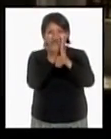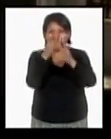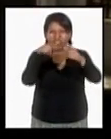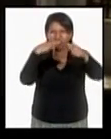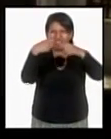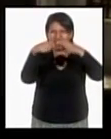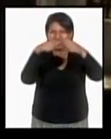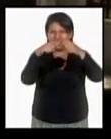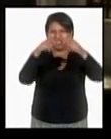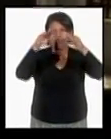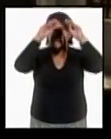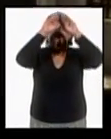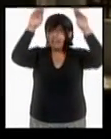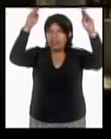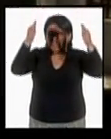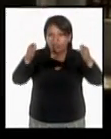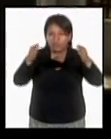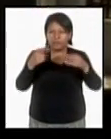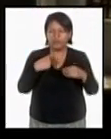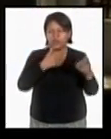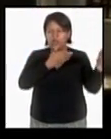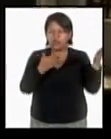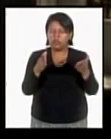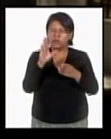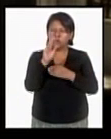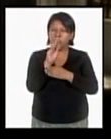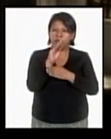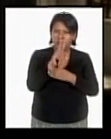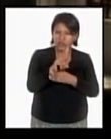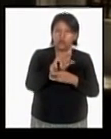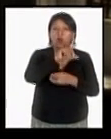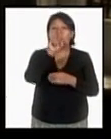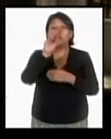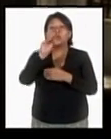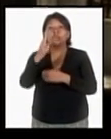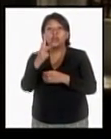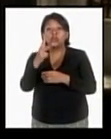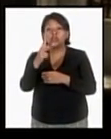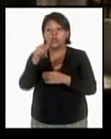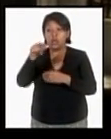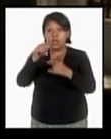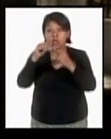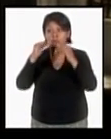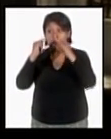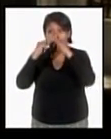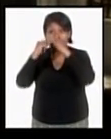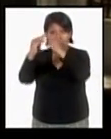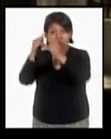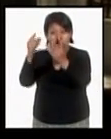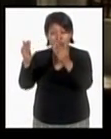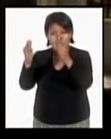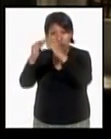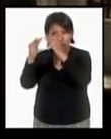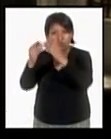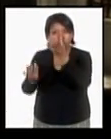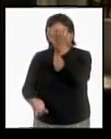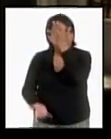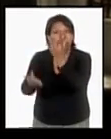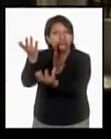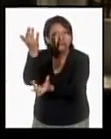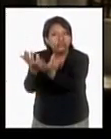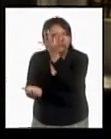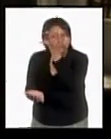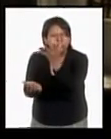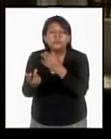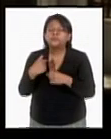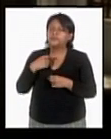95 y el 98, el 4 de abril del 98 se incendia el campamento. Cuéntame esta parte de que no nos querían. ¿Cómo era